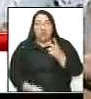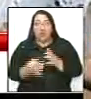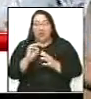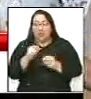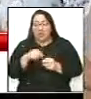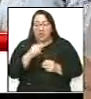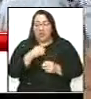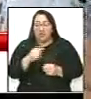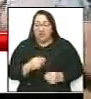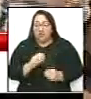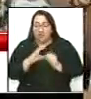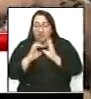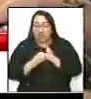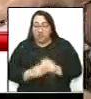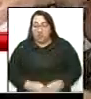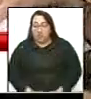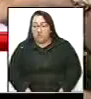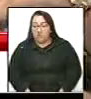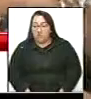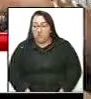calificación de esta denuncia constitucional